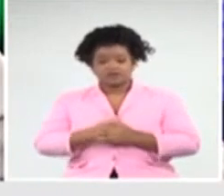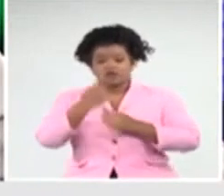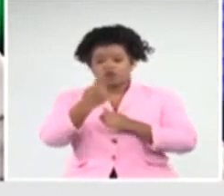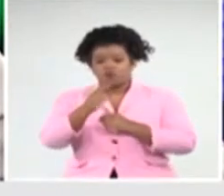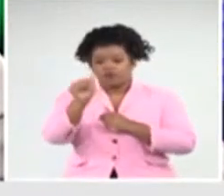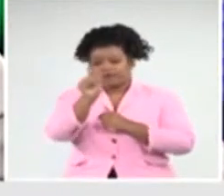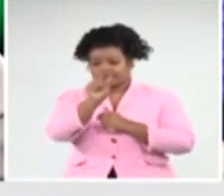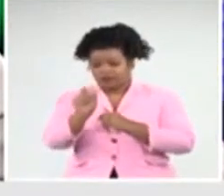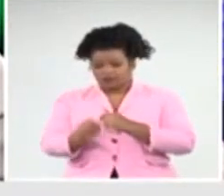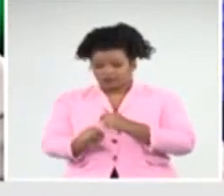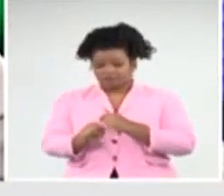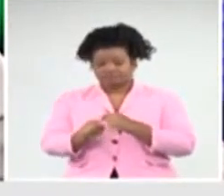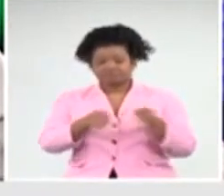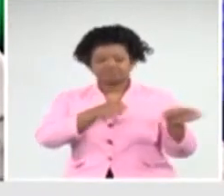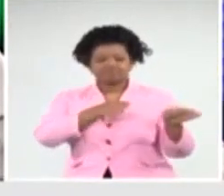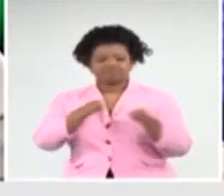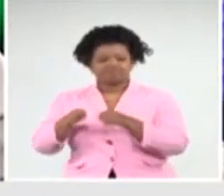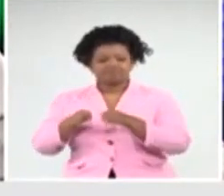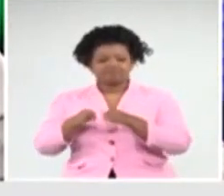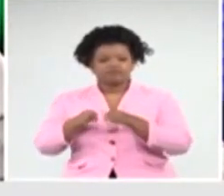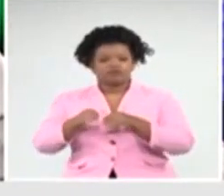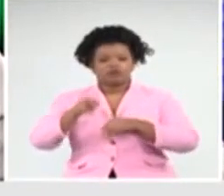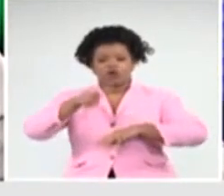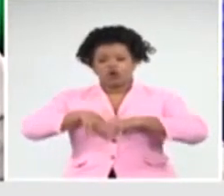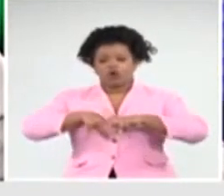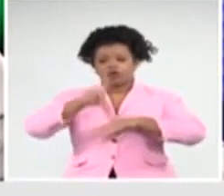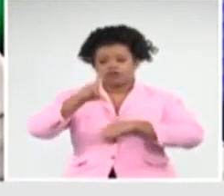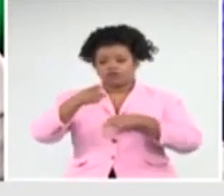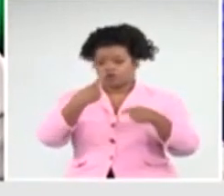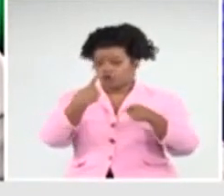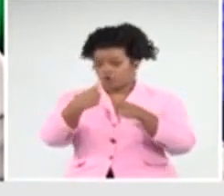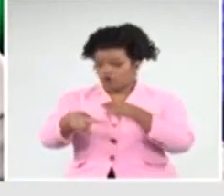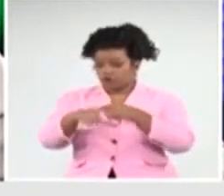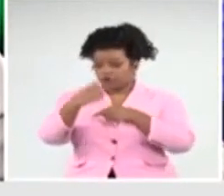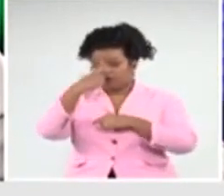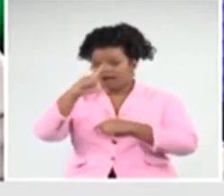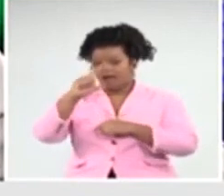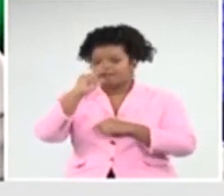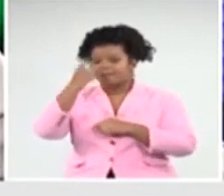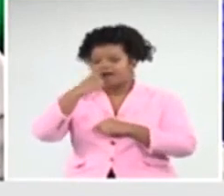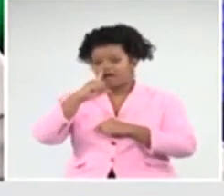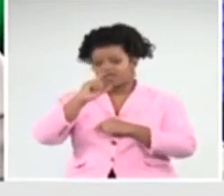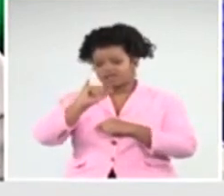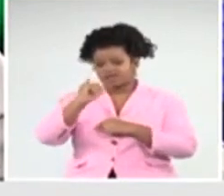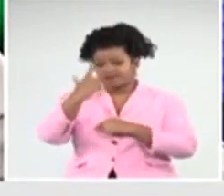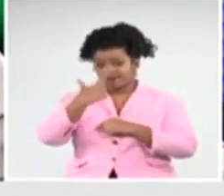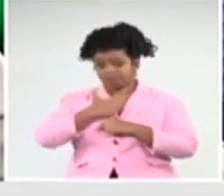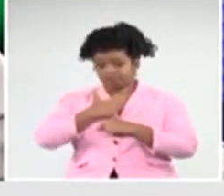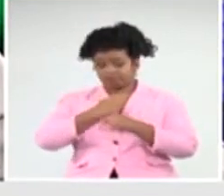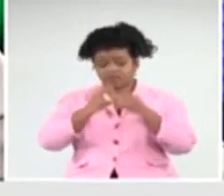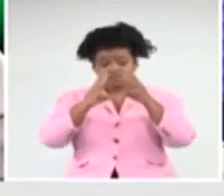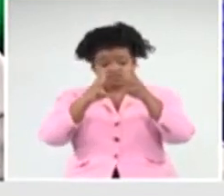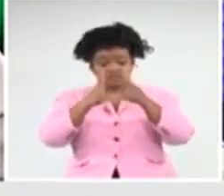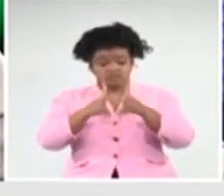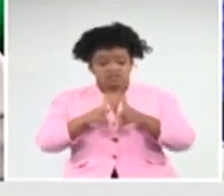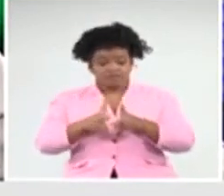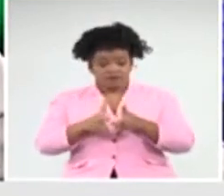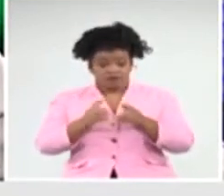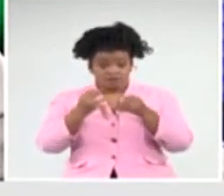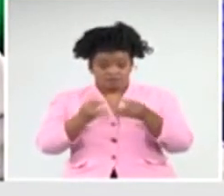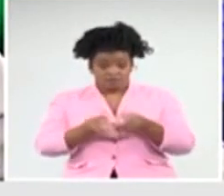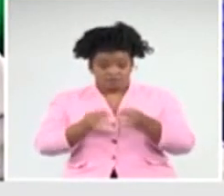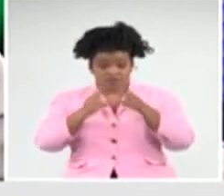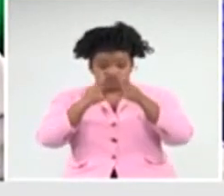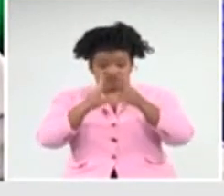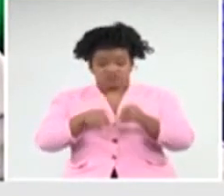en Holguín 1 albanés. Realmente esto hace que el número de casos diagnosticados, el número de